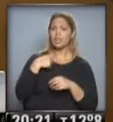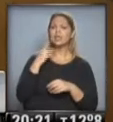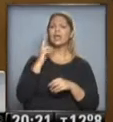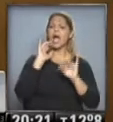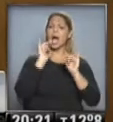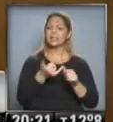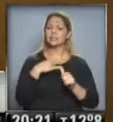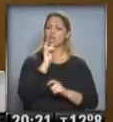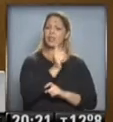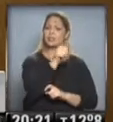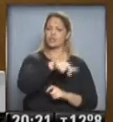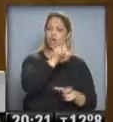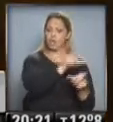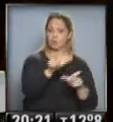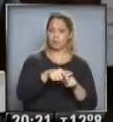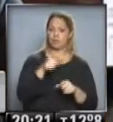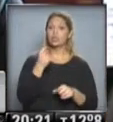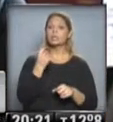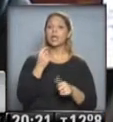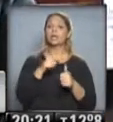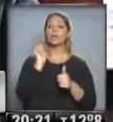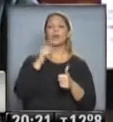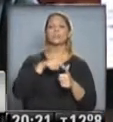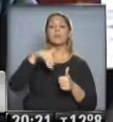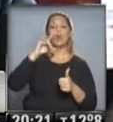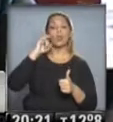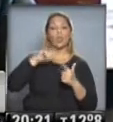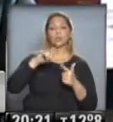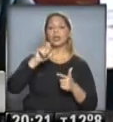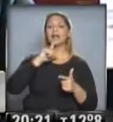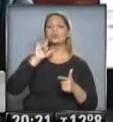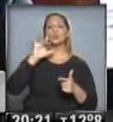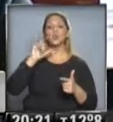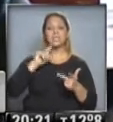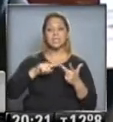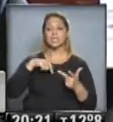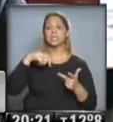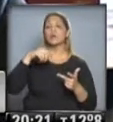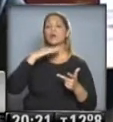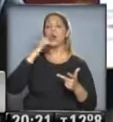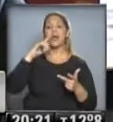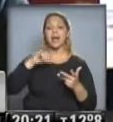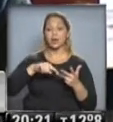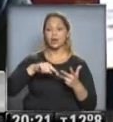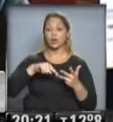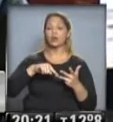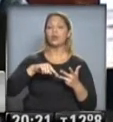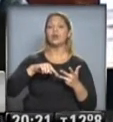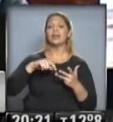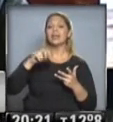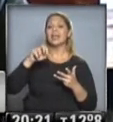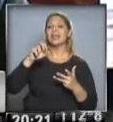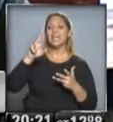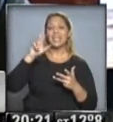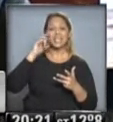la decisión de los camaristas. Se trata de los jueces Raúl Madueño, Liliana Catucci, Ana María Figueroa, Juan Carlos Gemignani, Eduardo